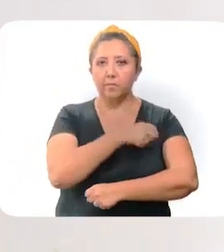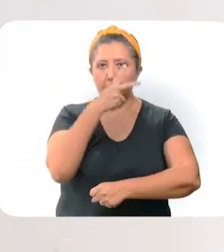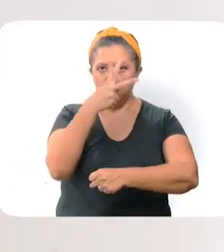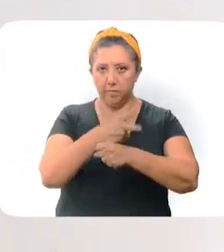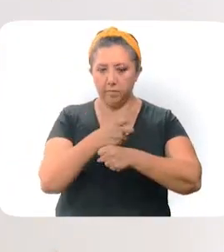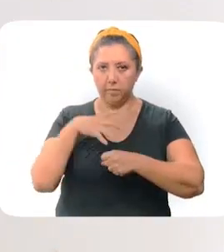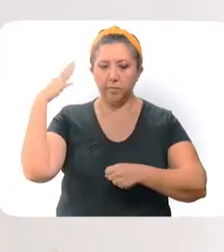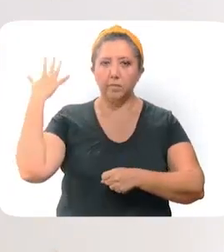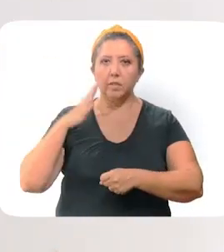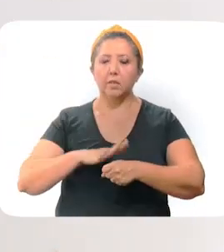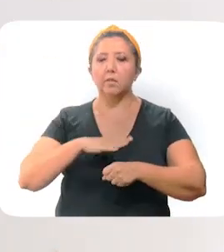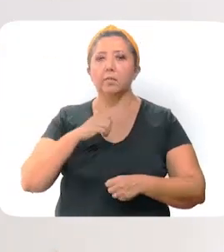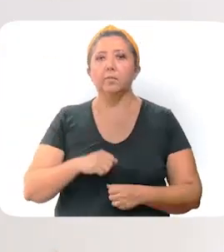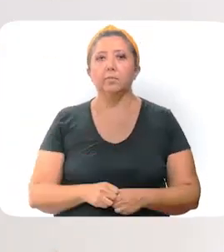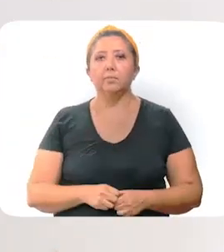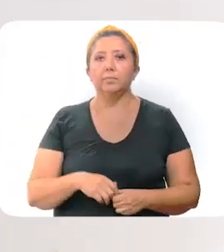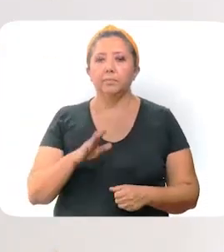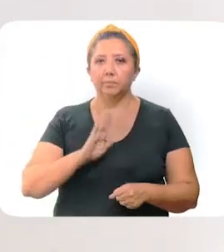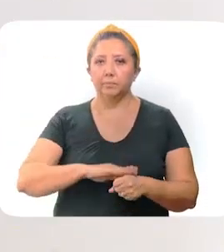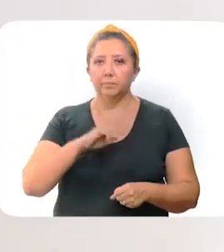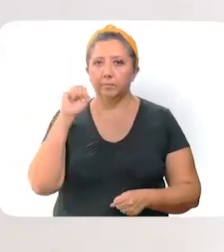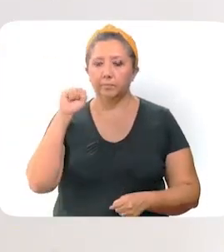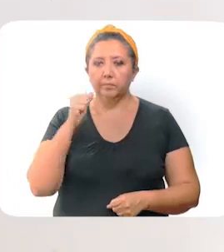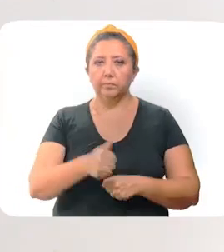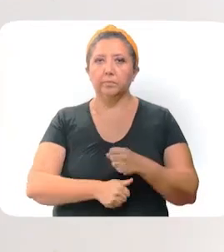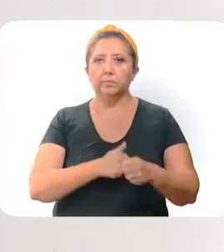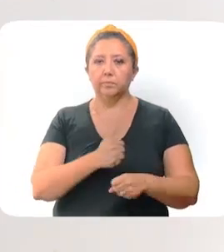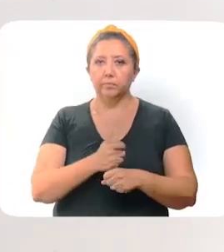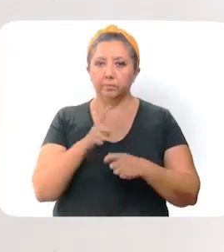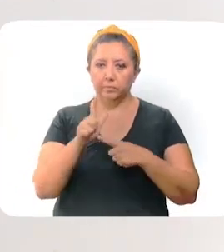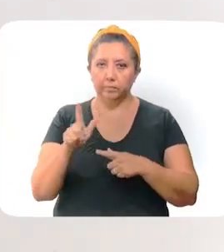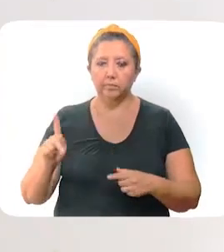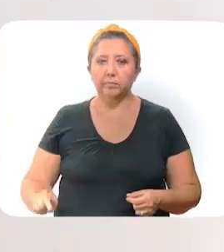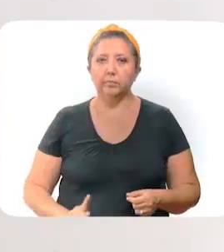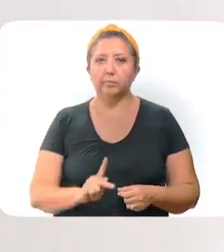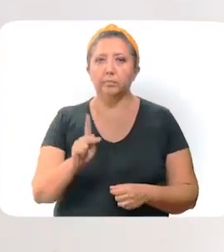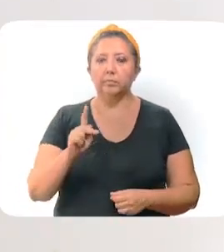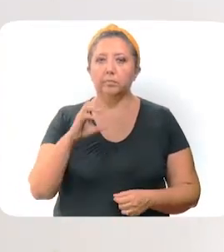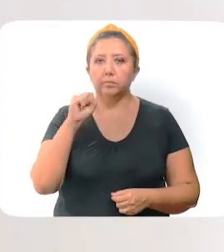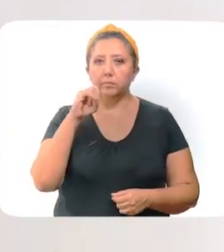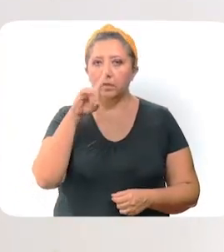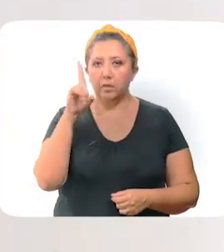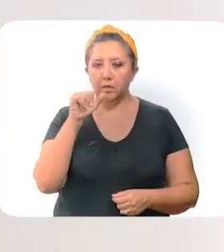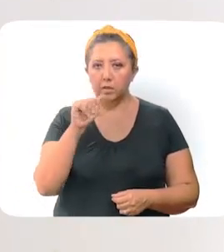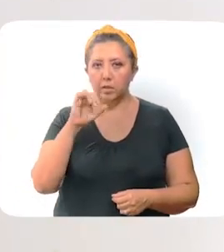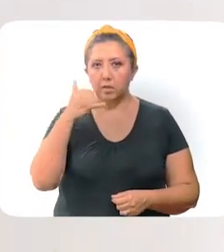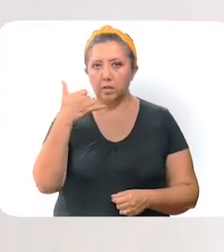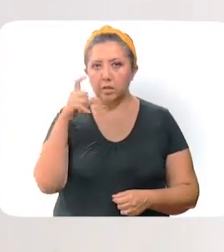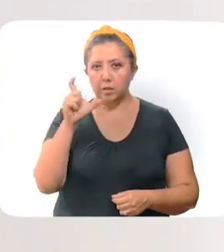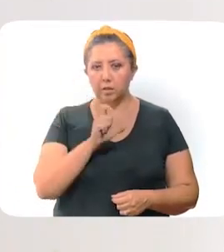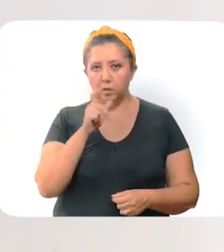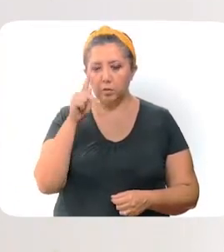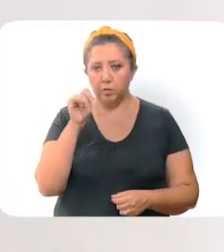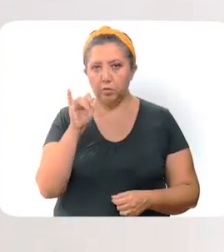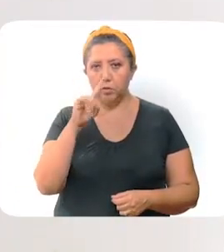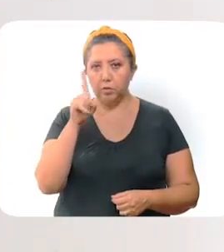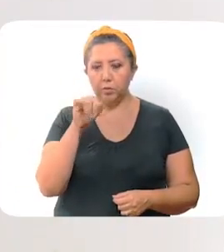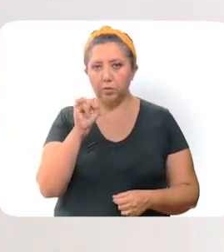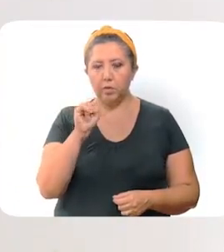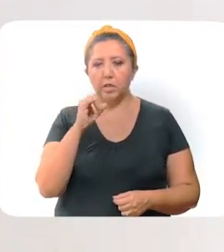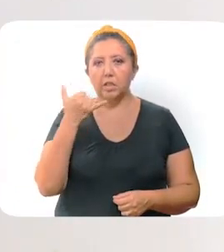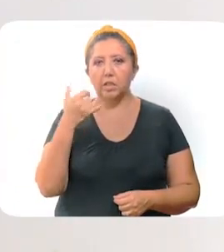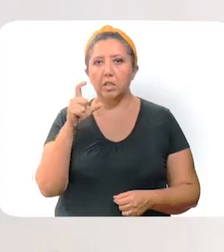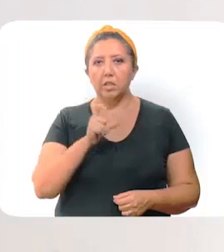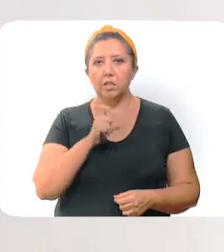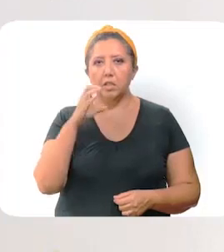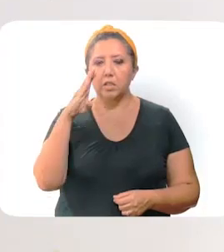segunda dosis para adultos mayores de más de 60 años en los siguientes municipios: Sisantún, Yaxcucul, Tecó, Sucacap,